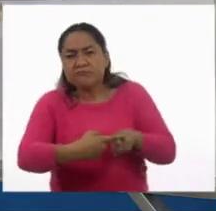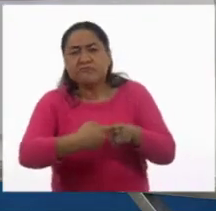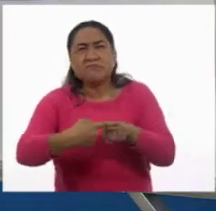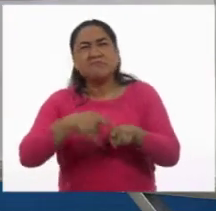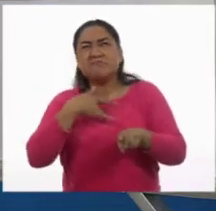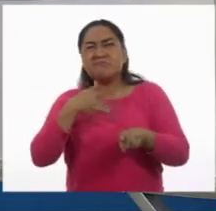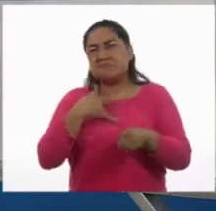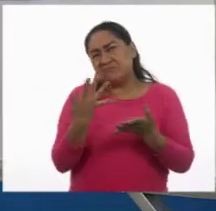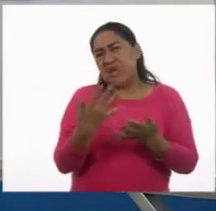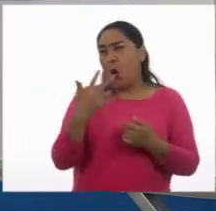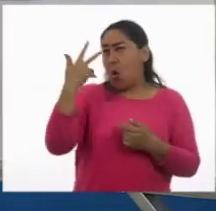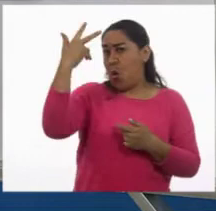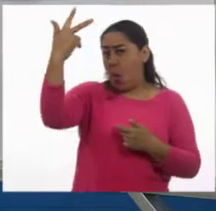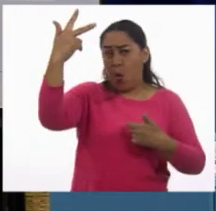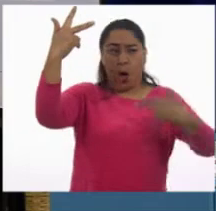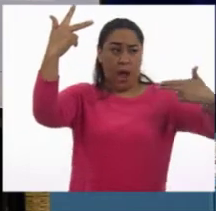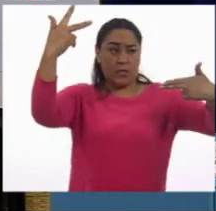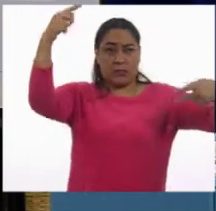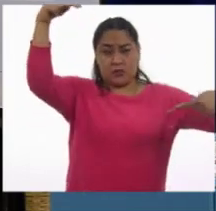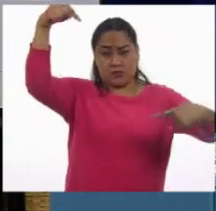8H. Ah.